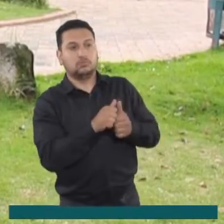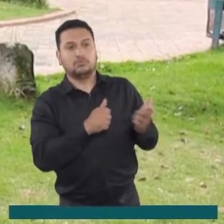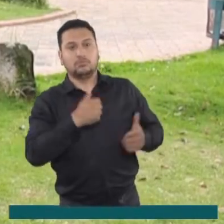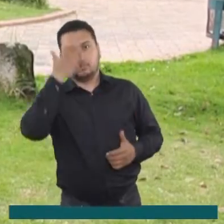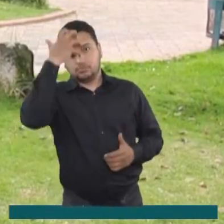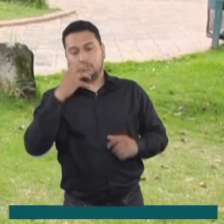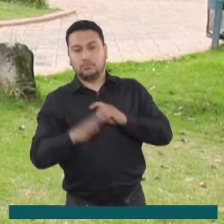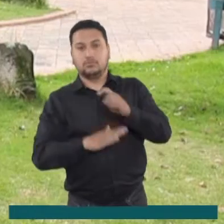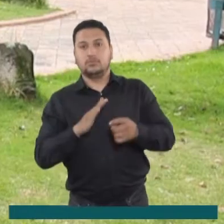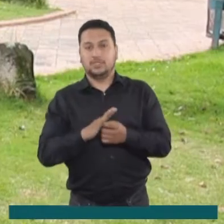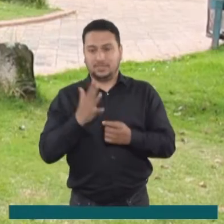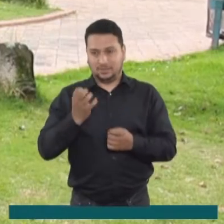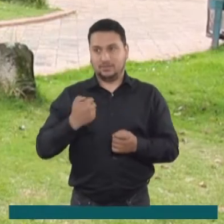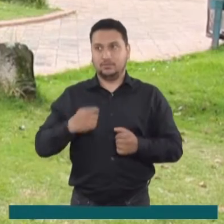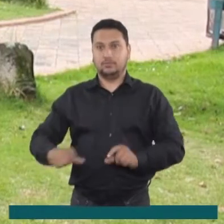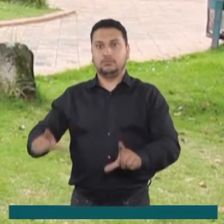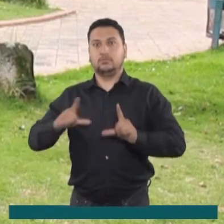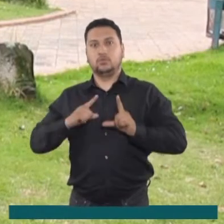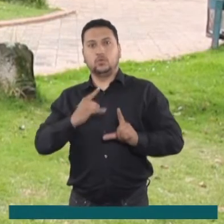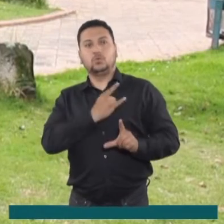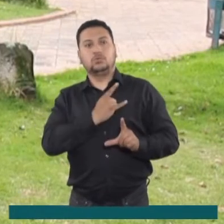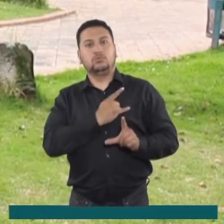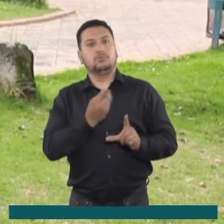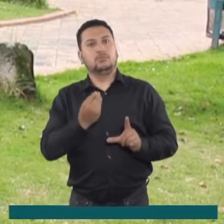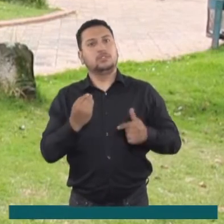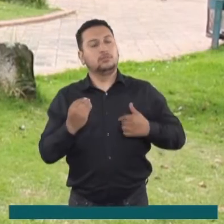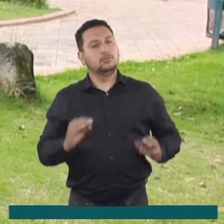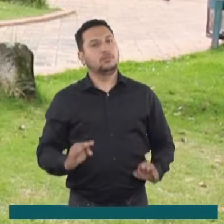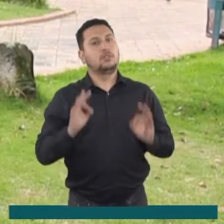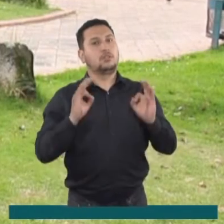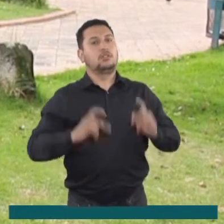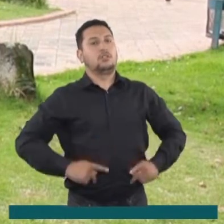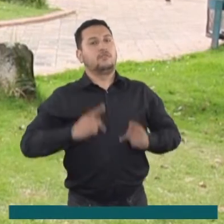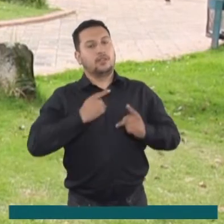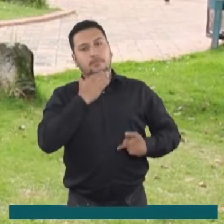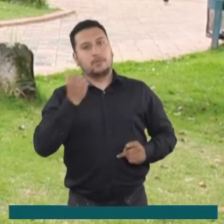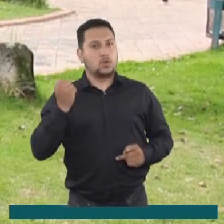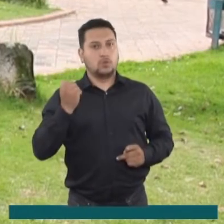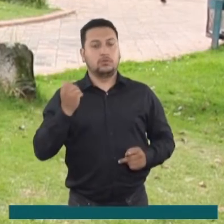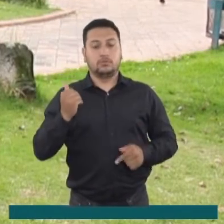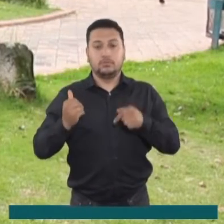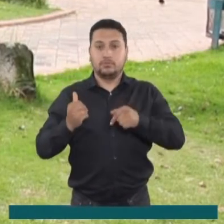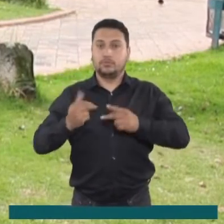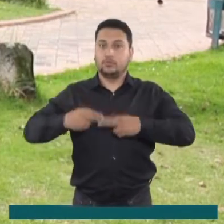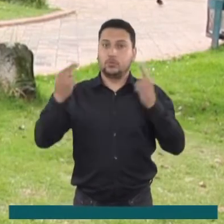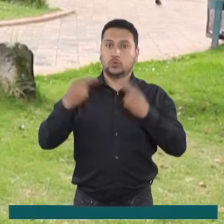prueba de ICFES junto con su hijo. Ella desea un título universitario para mejorar